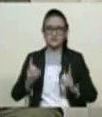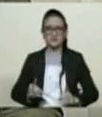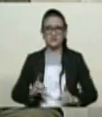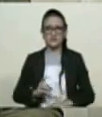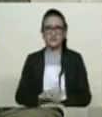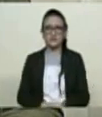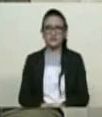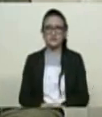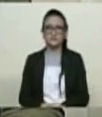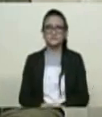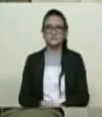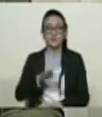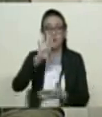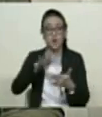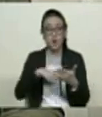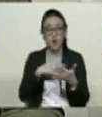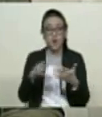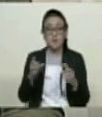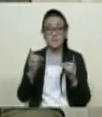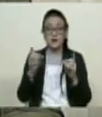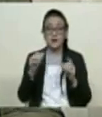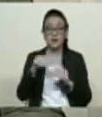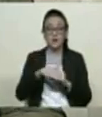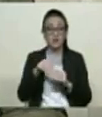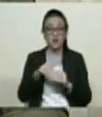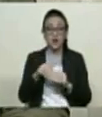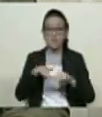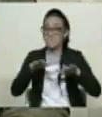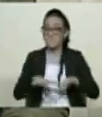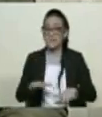El cronograma electoral es indetenible.